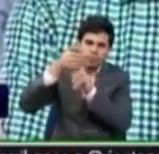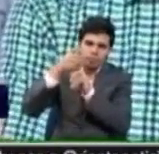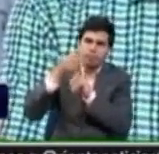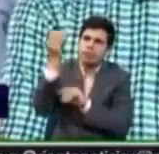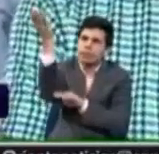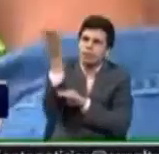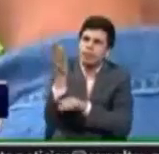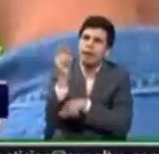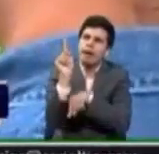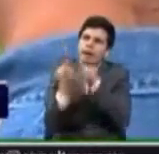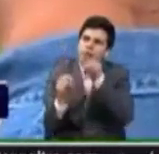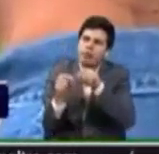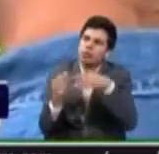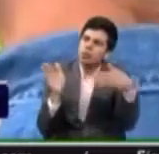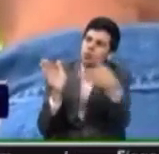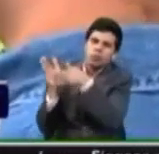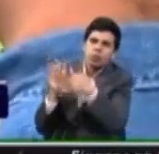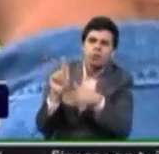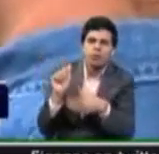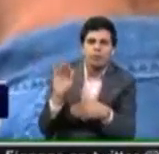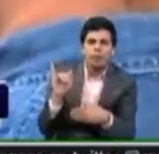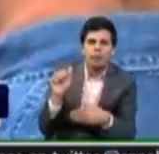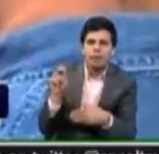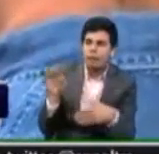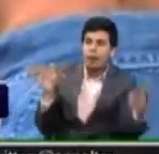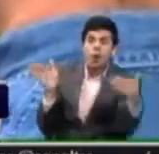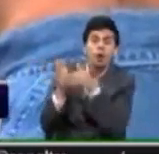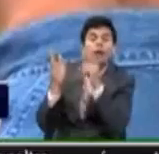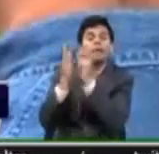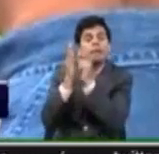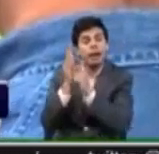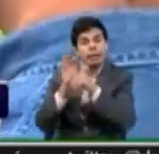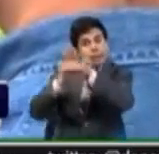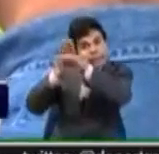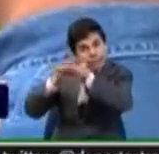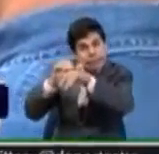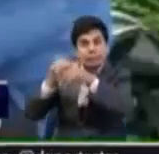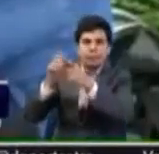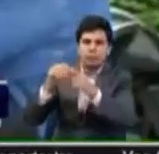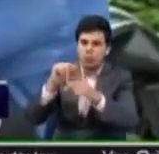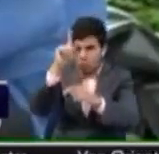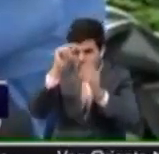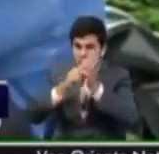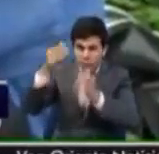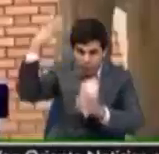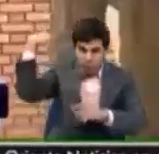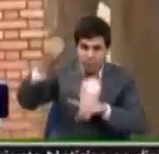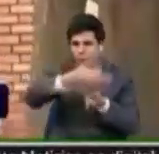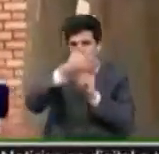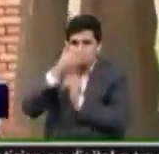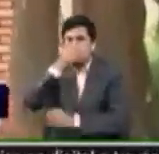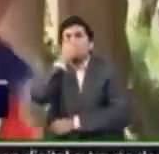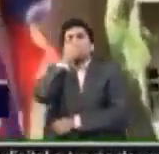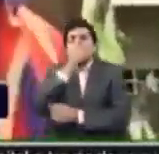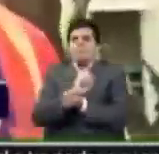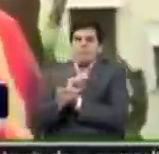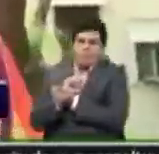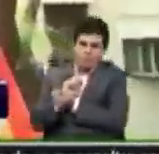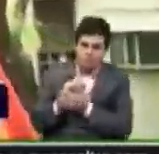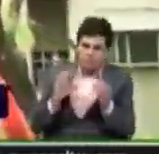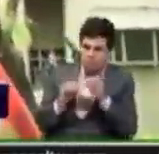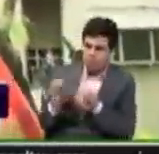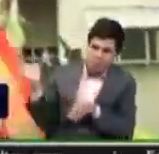las amenazas reiterativas que venía presentando este compañero. Este compañero había sido secuestrado ya en una época, había sido